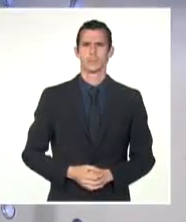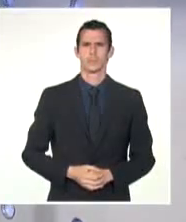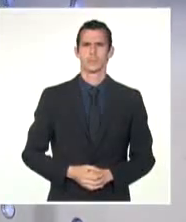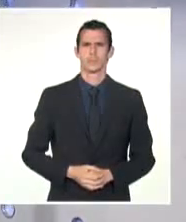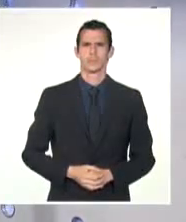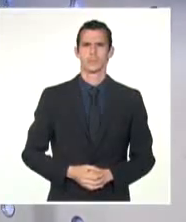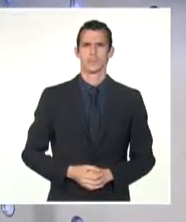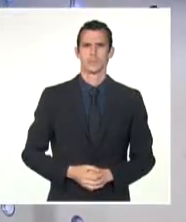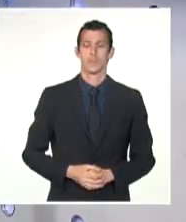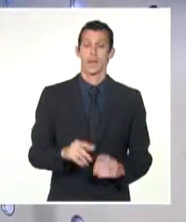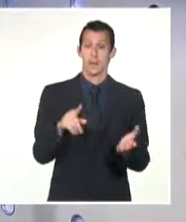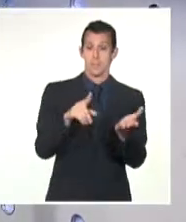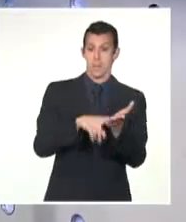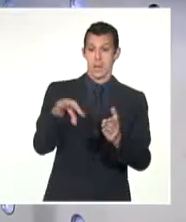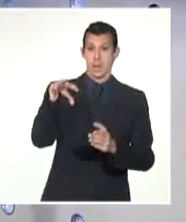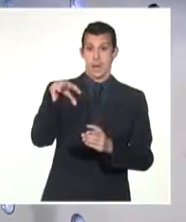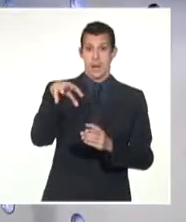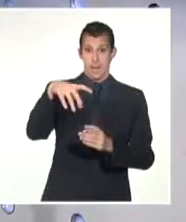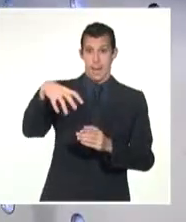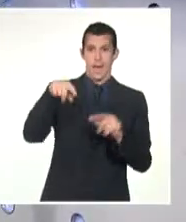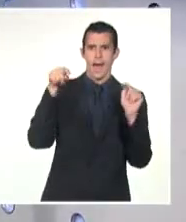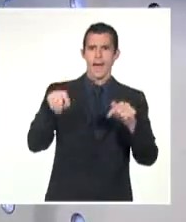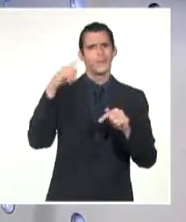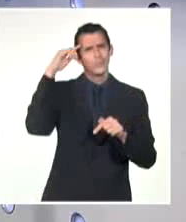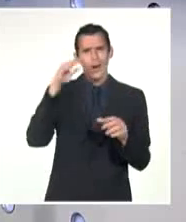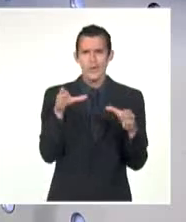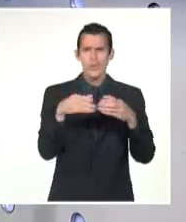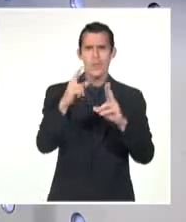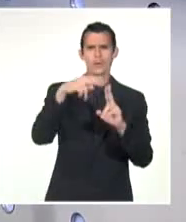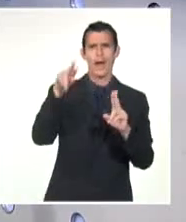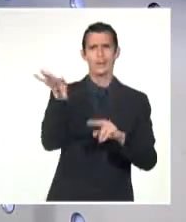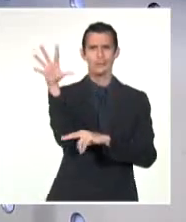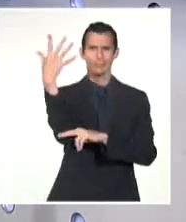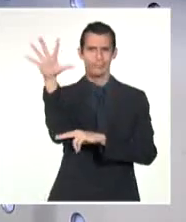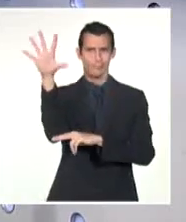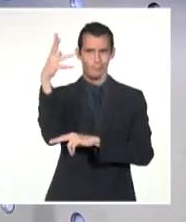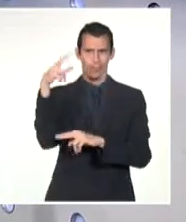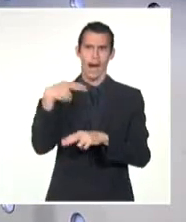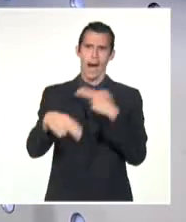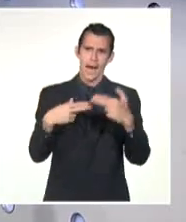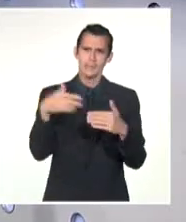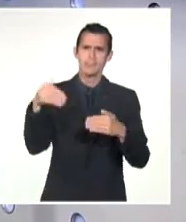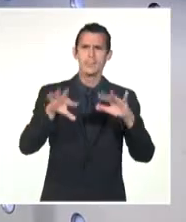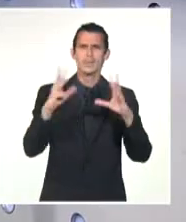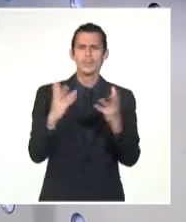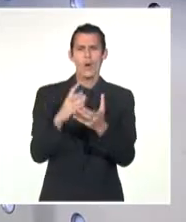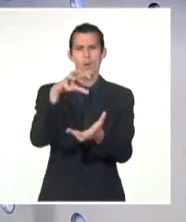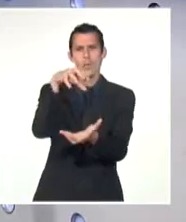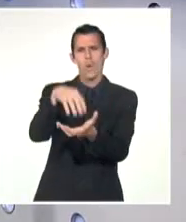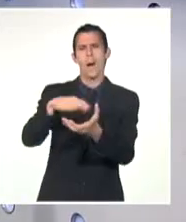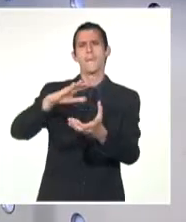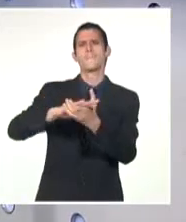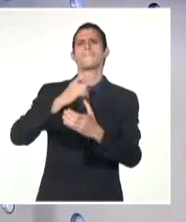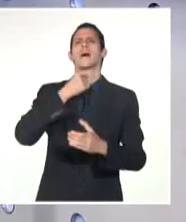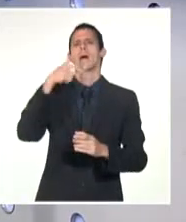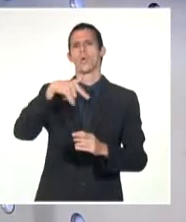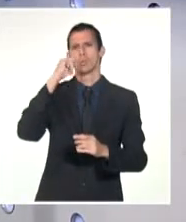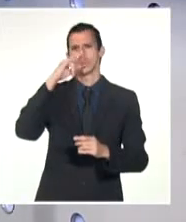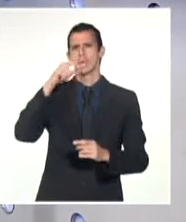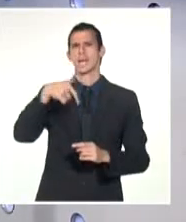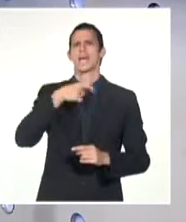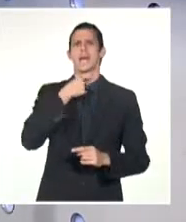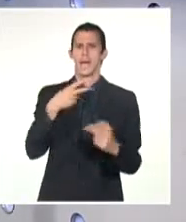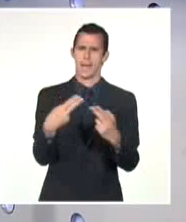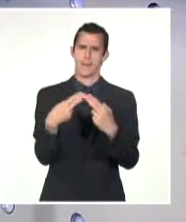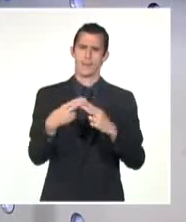Río se presentó hoy en el ámbito del evento Mejunje Teatral. La sala Margarita Casayas fue el escenario donde echaron a andar